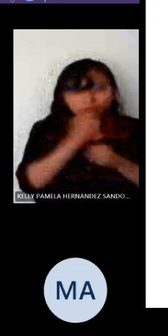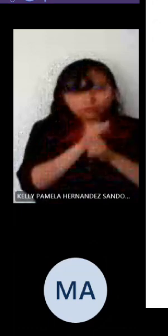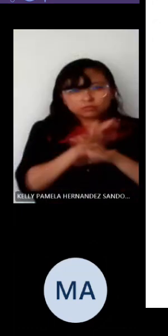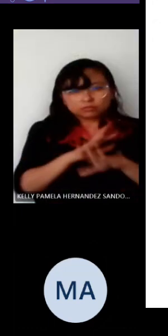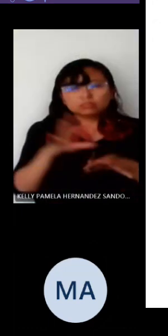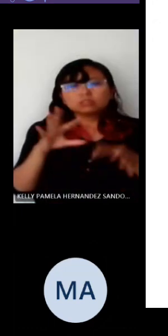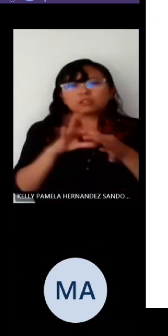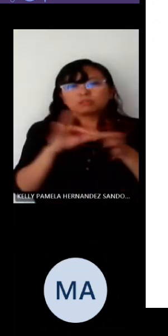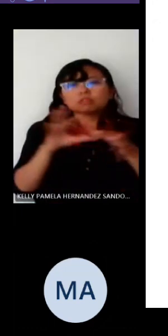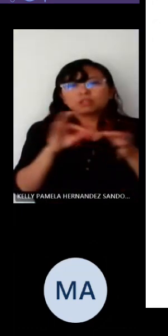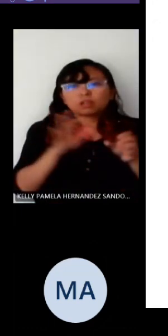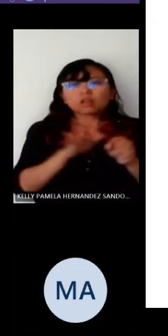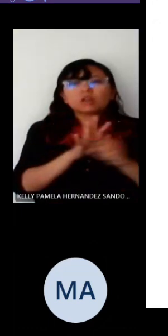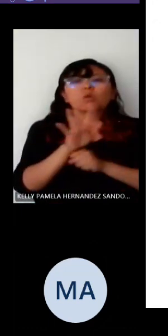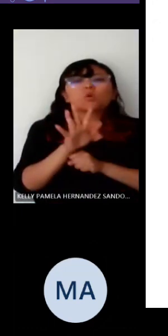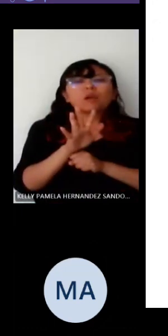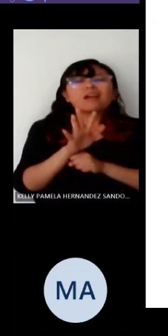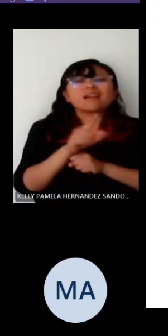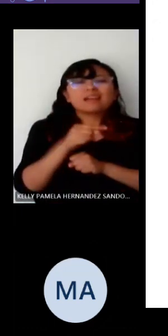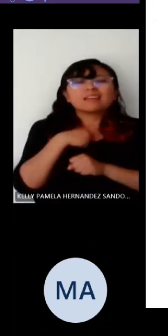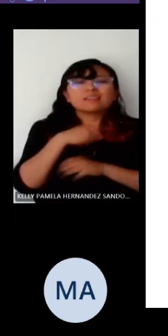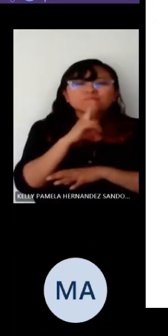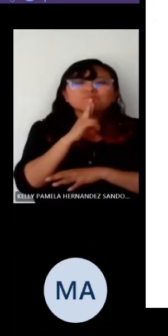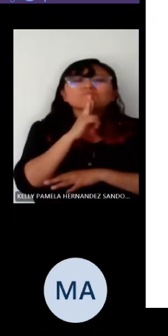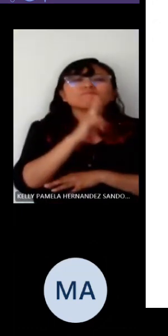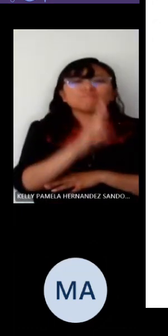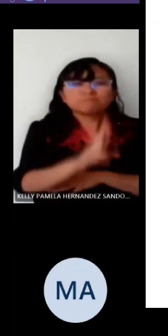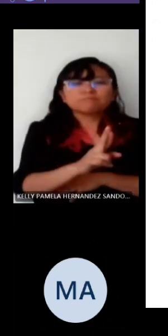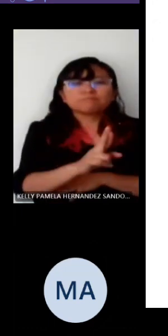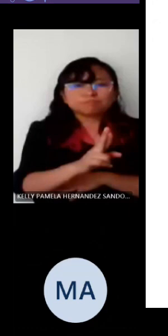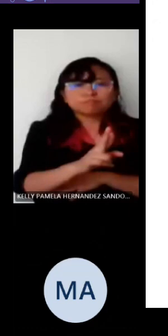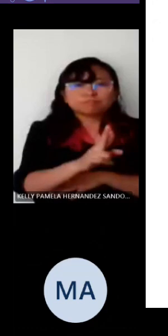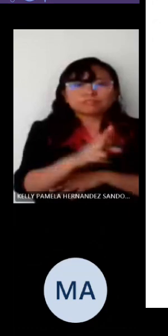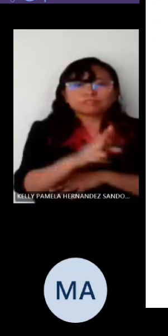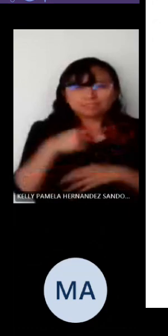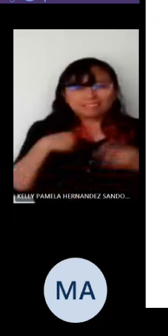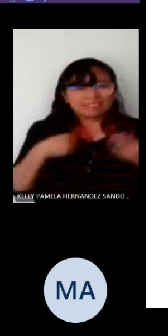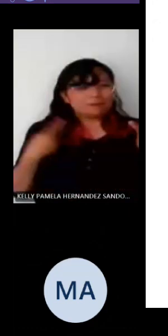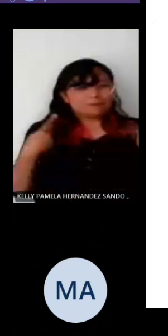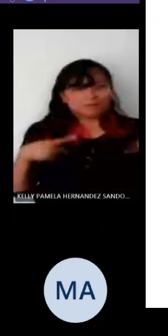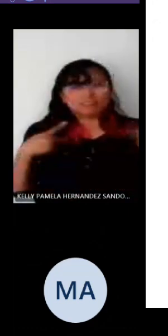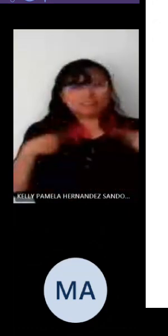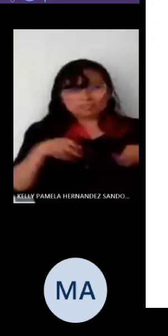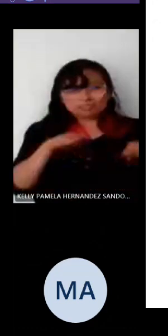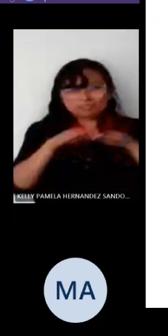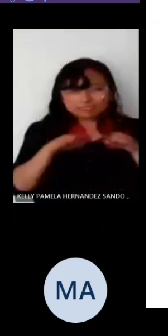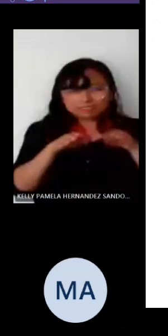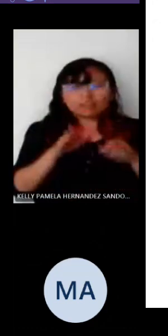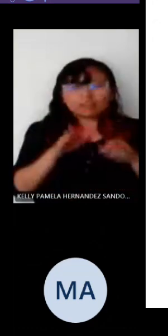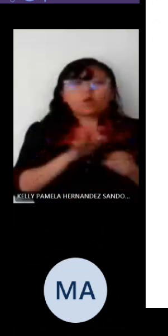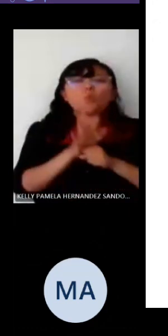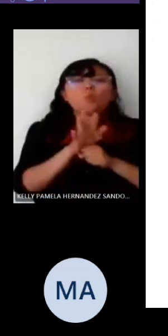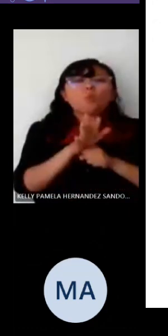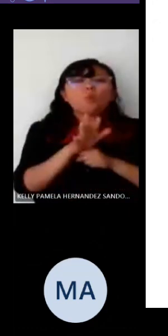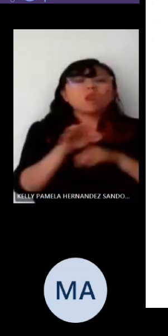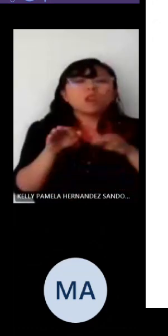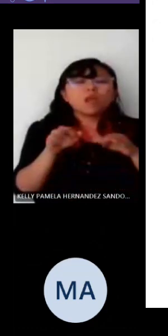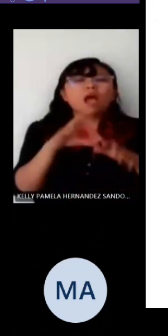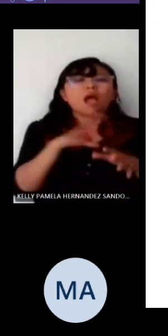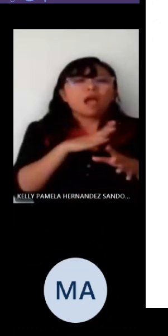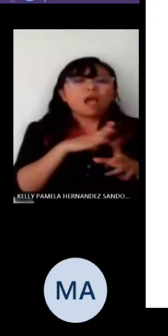es la implicación de este resultado en ahora sí que en la vida del paciente, y cuáles son los estudios o sobre todo las